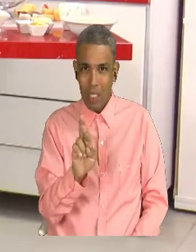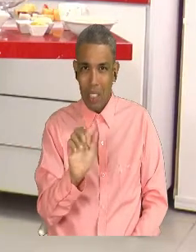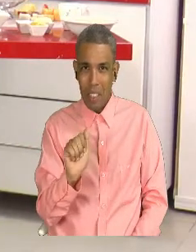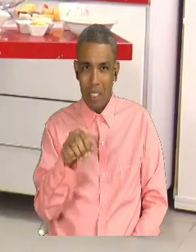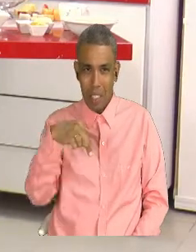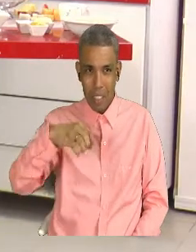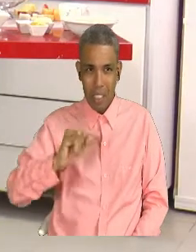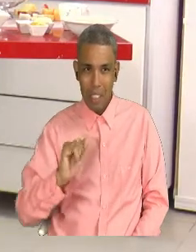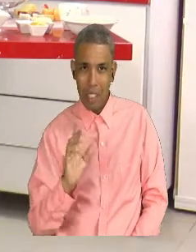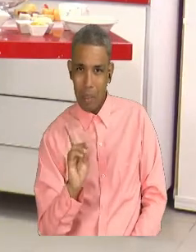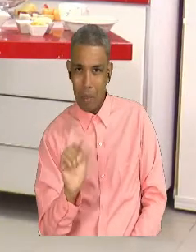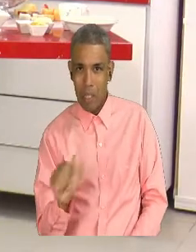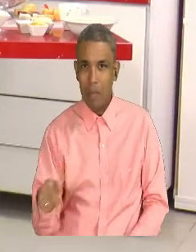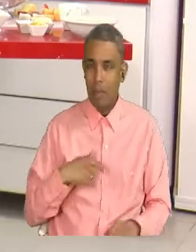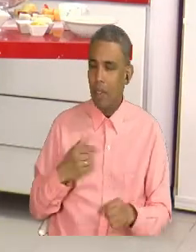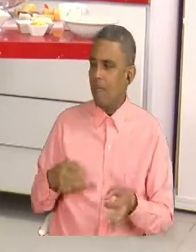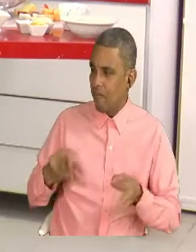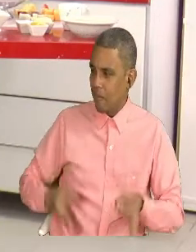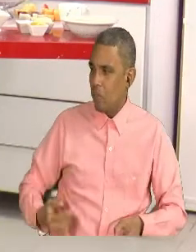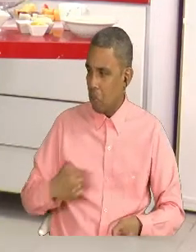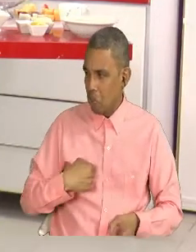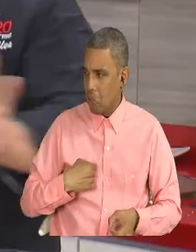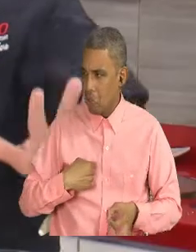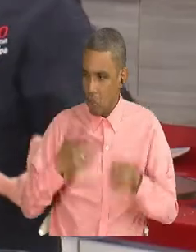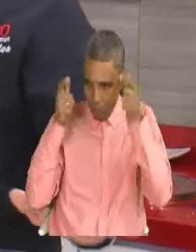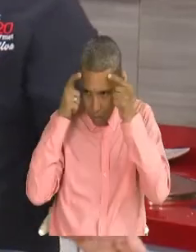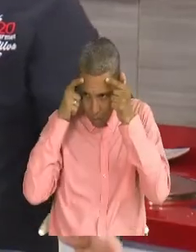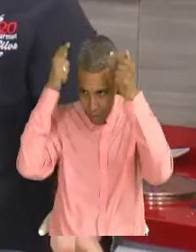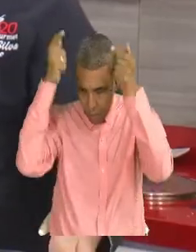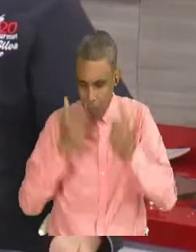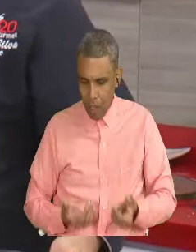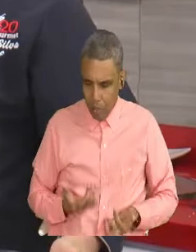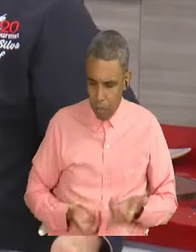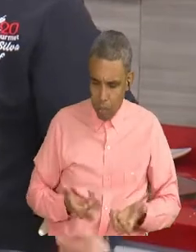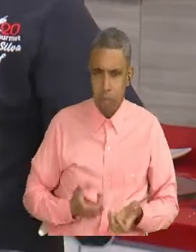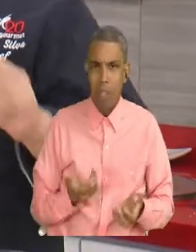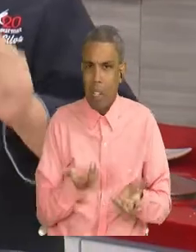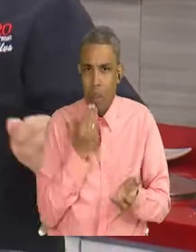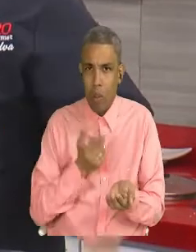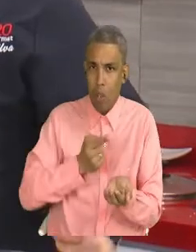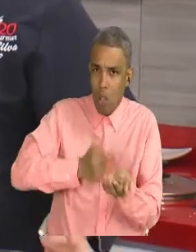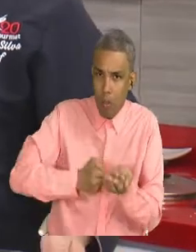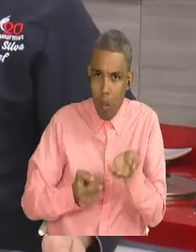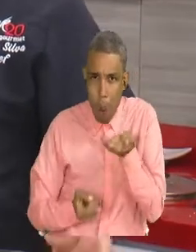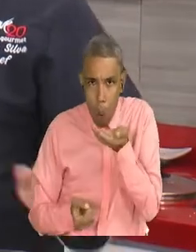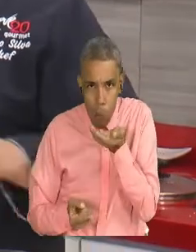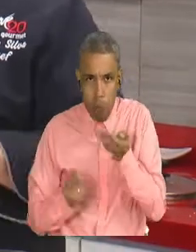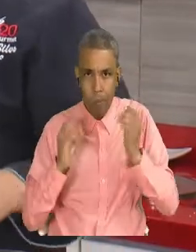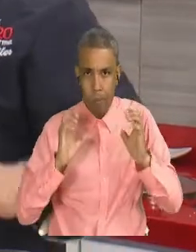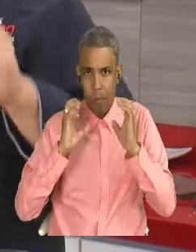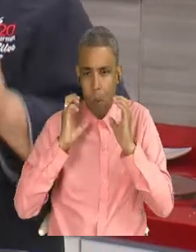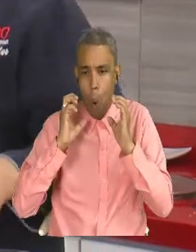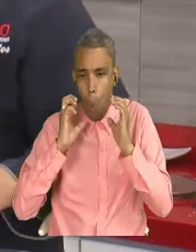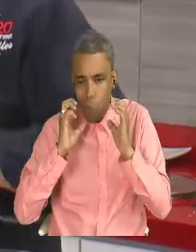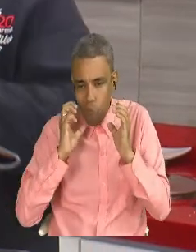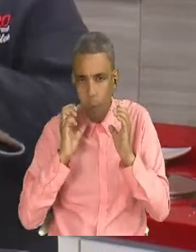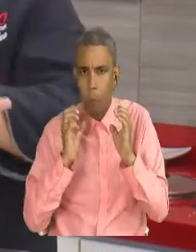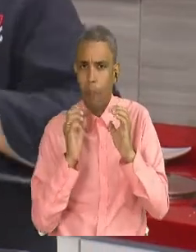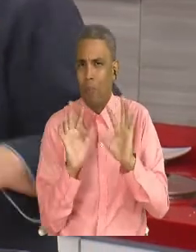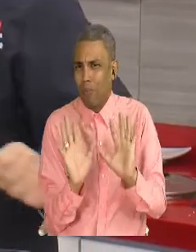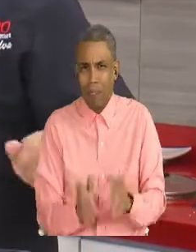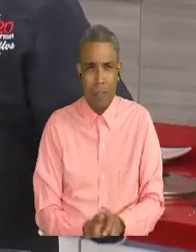carrera 32, número 7124. Ahí encontramos unas buenas comidas rápidas y unas salsas diferentes. Aderezos exquisitos